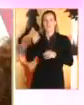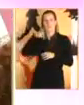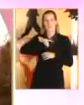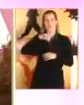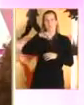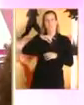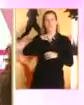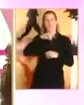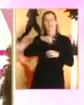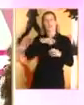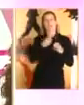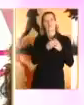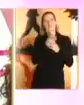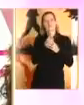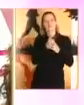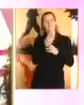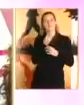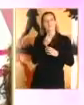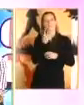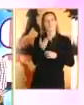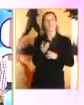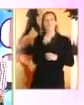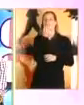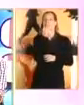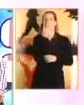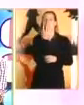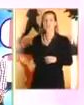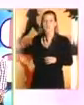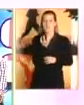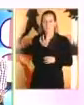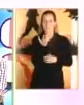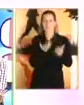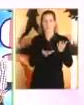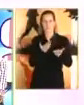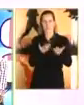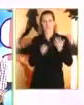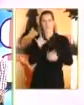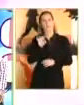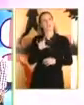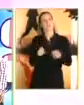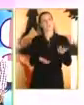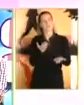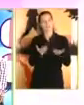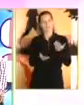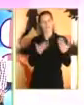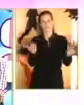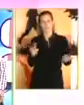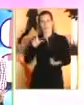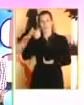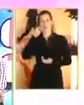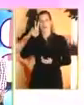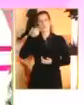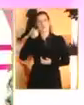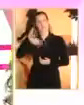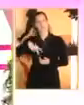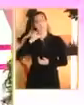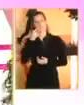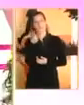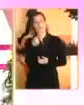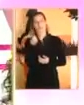falta para extraer un kilo, Jolín. Entonces por eso madre la buena mía. Esencia por eso en se ese pequeño. Mientras que una lavanda se cotiza tanto, ¿no? Una